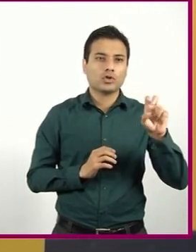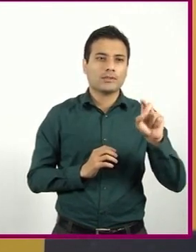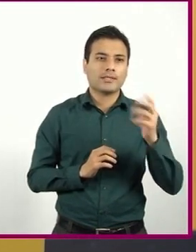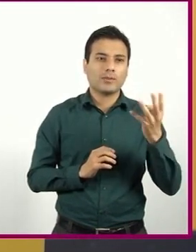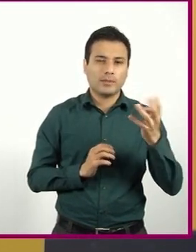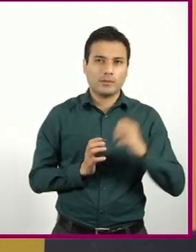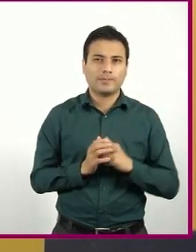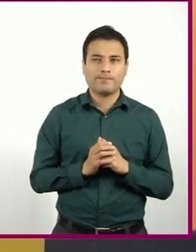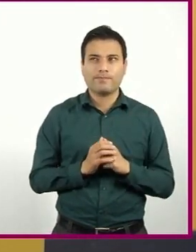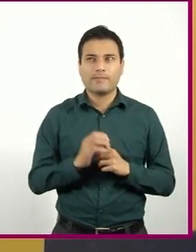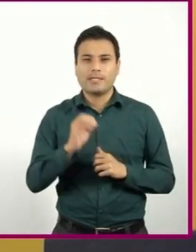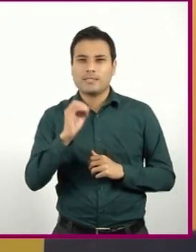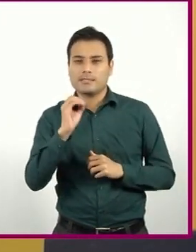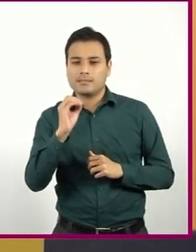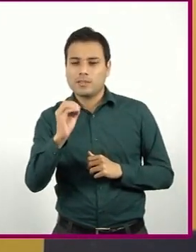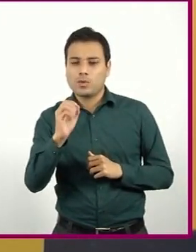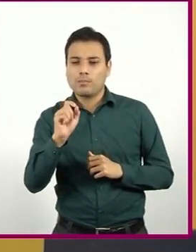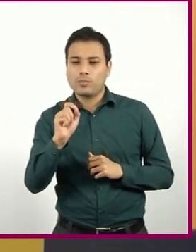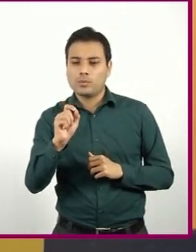0.234 y